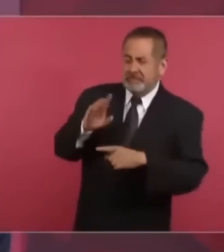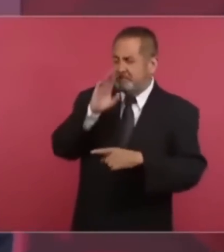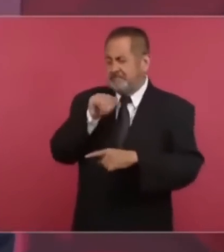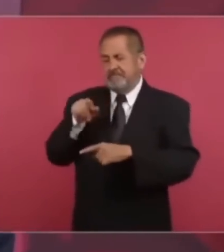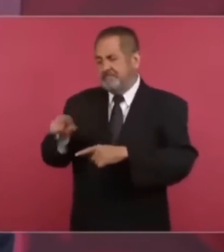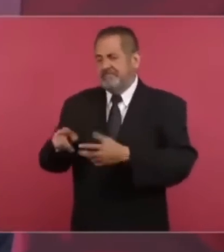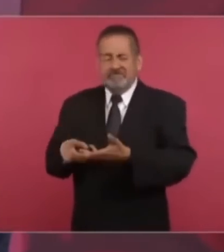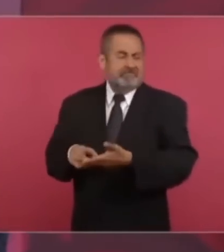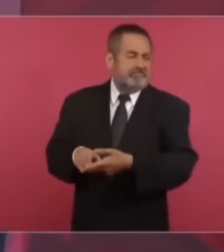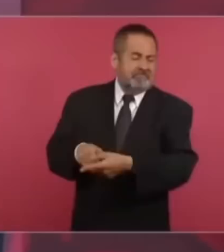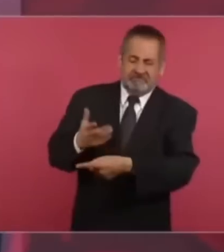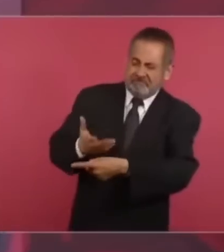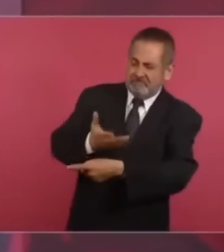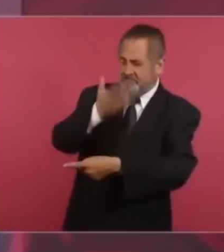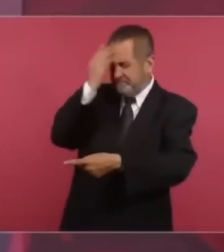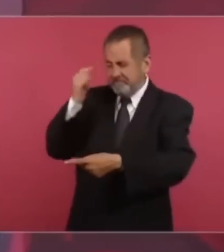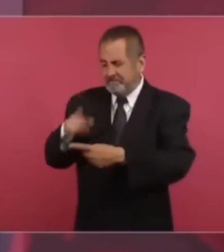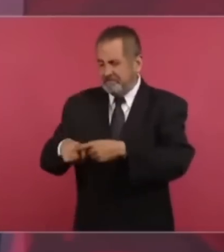era inculto